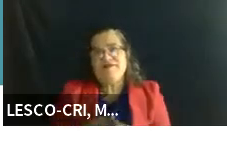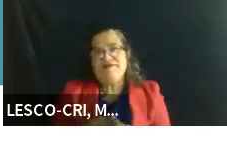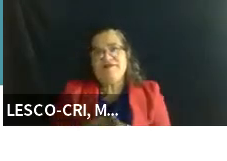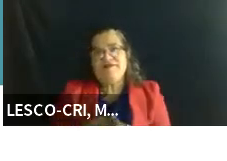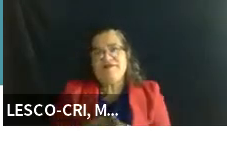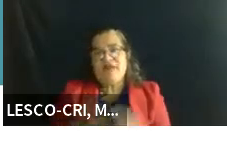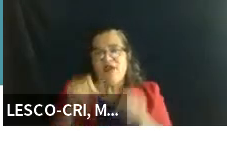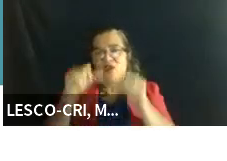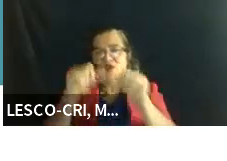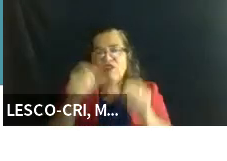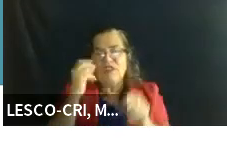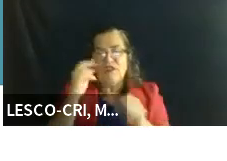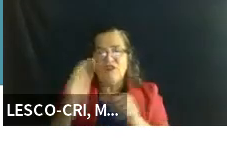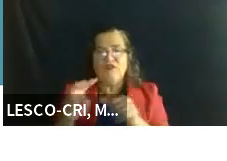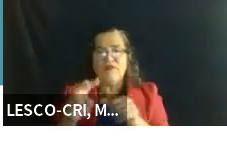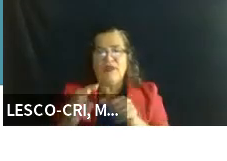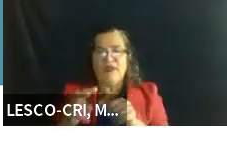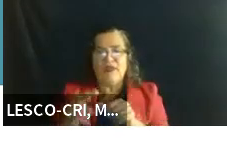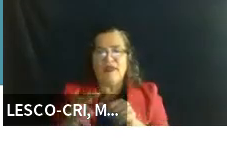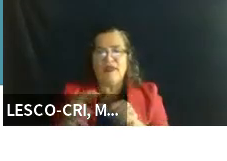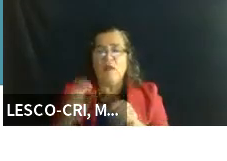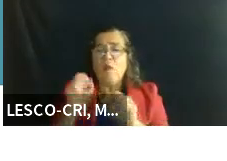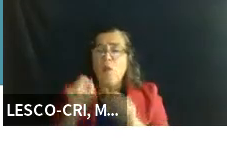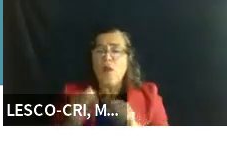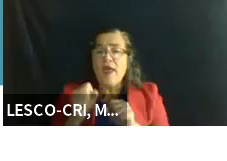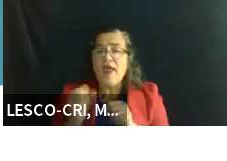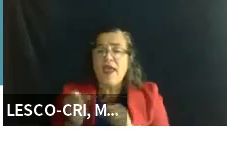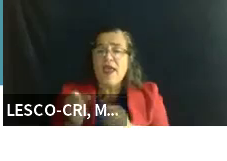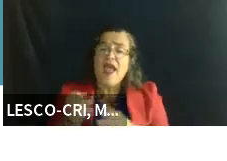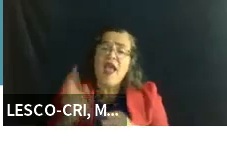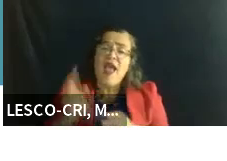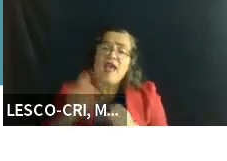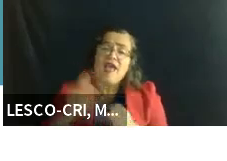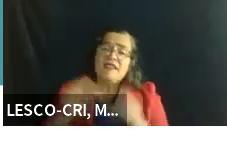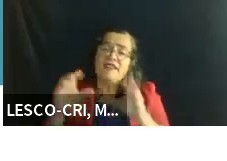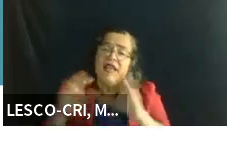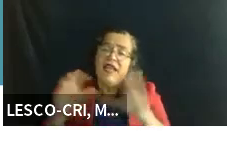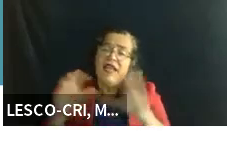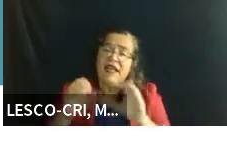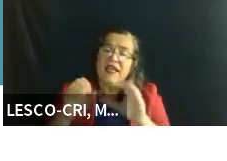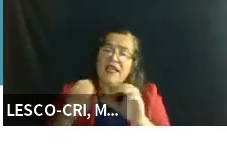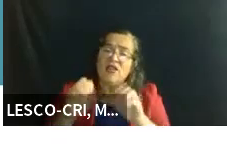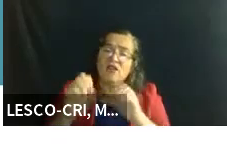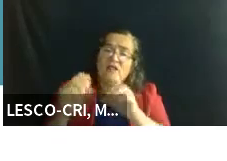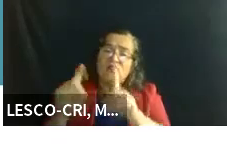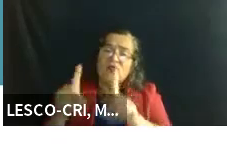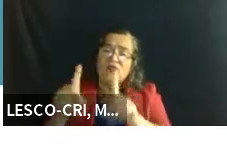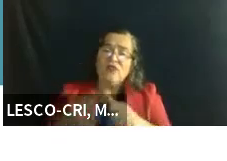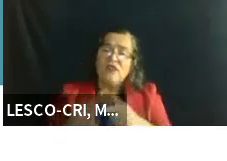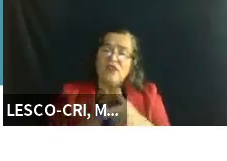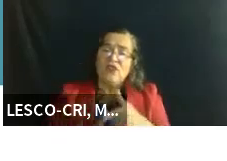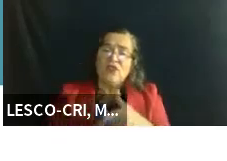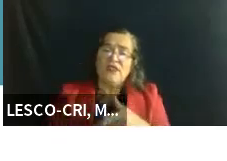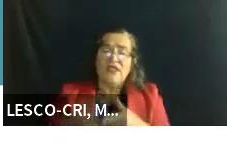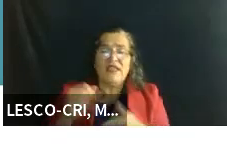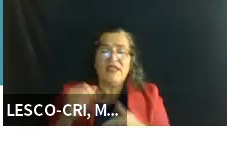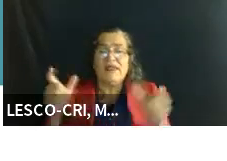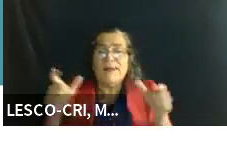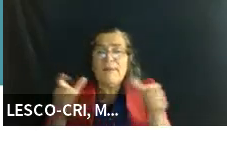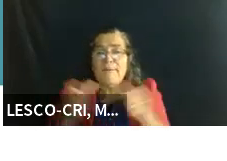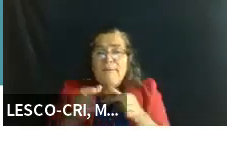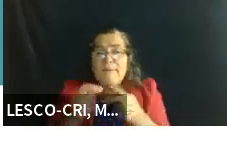continuación en la siguiente viñeta, pueden asignar créditos académicos. Entonces, en ese caso, esa